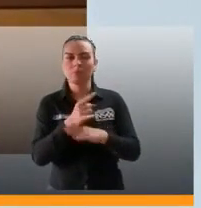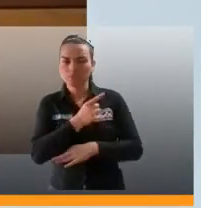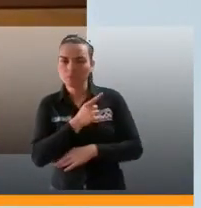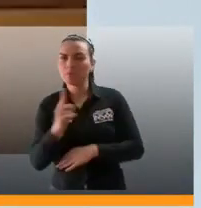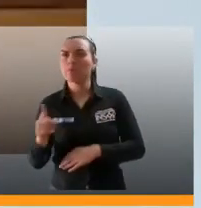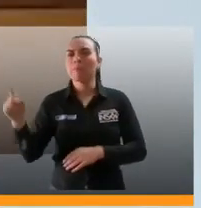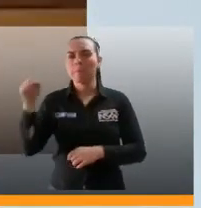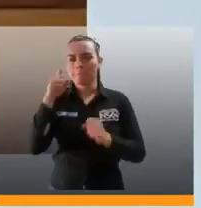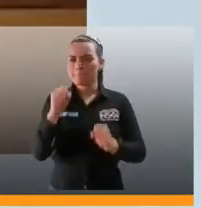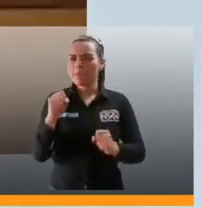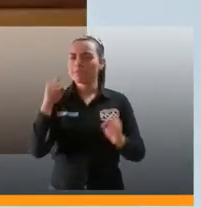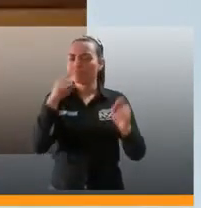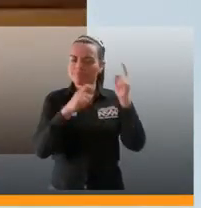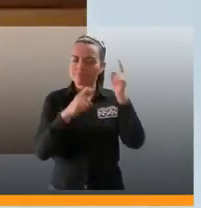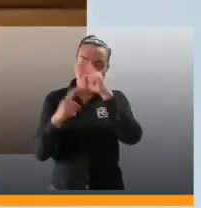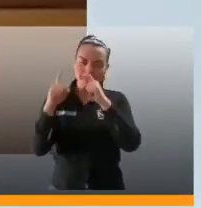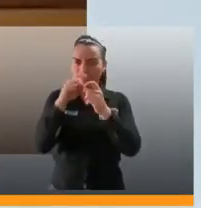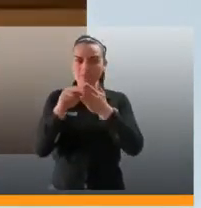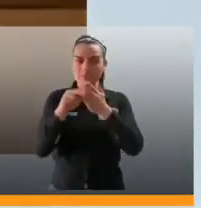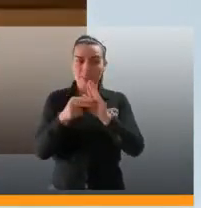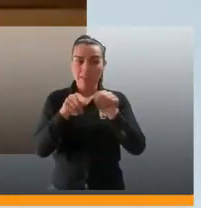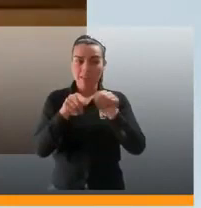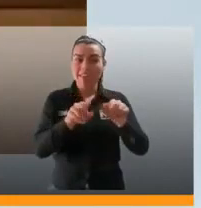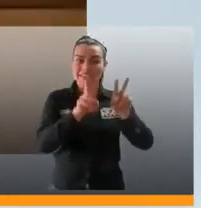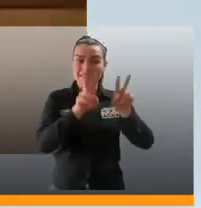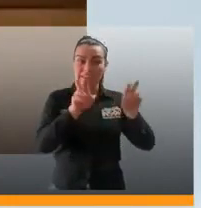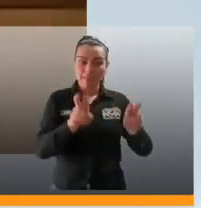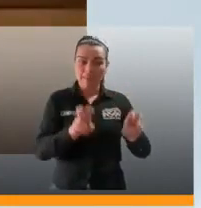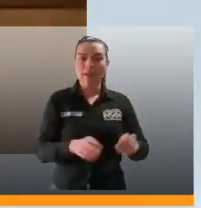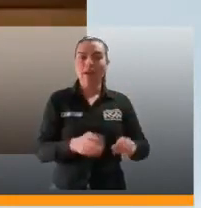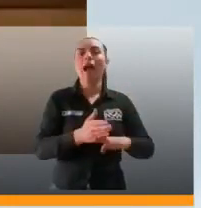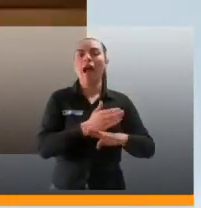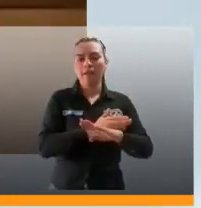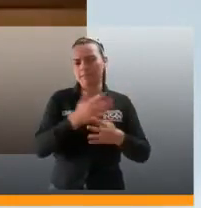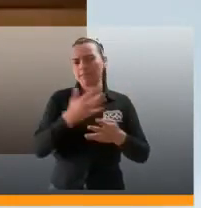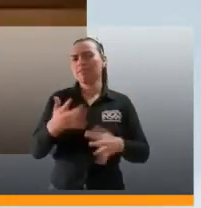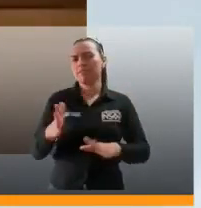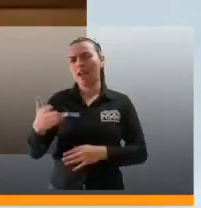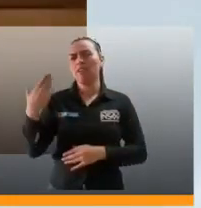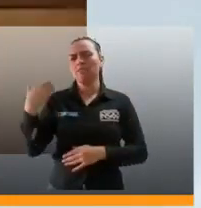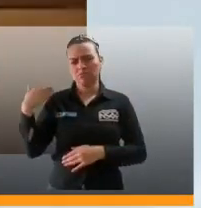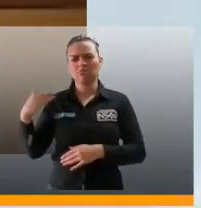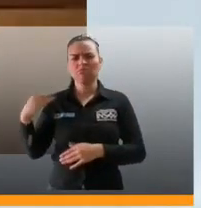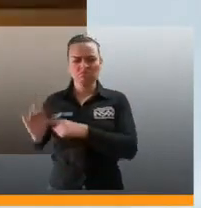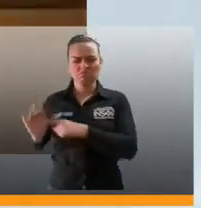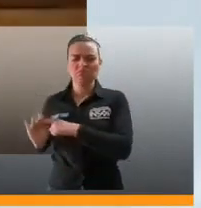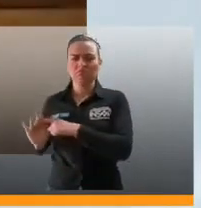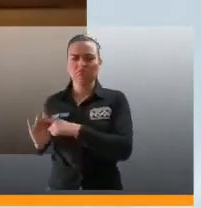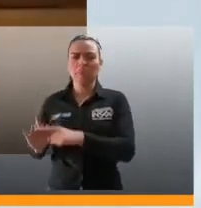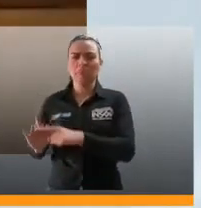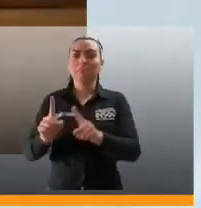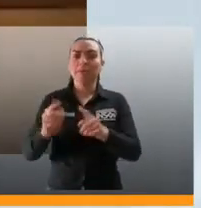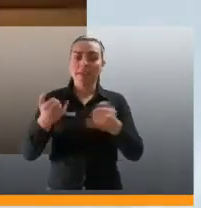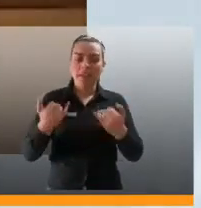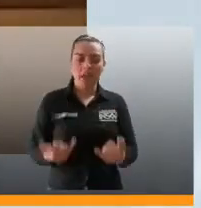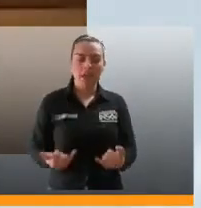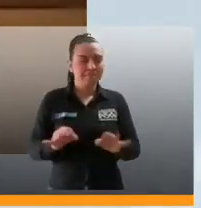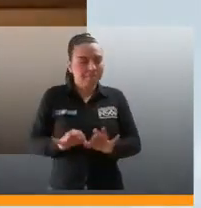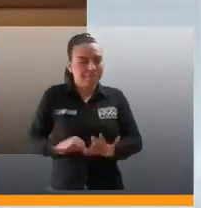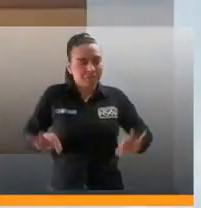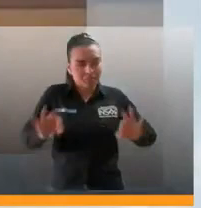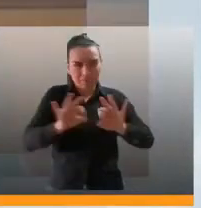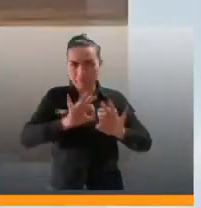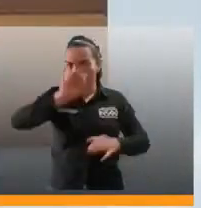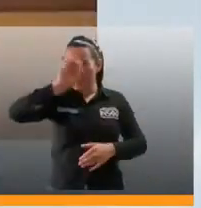momentos. Estos son temas que veníamos trabajando, pero que en este momento se hace mucho más urgente reflexionar y